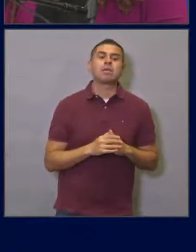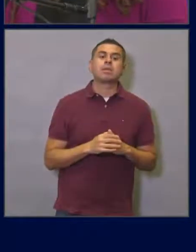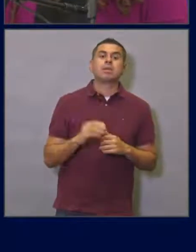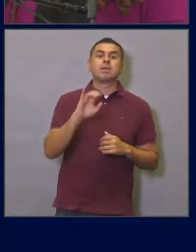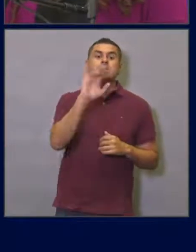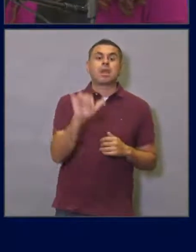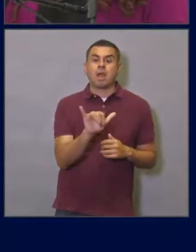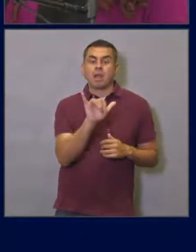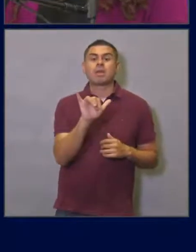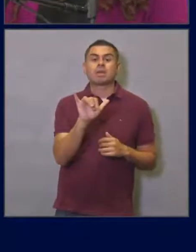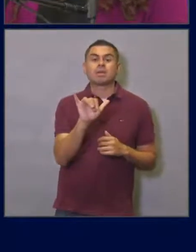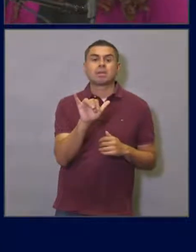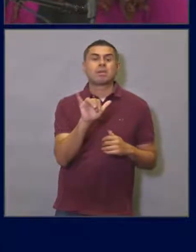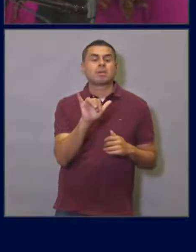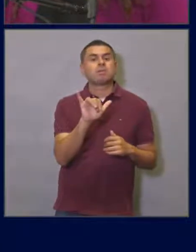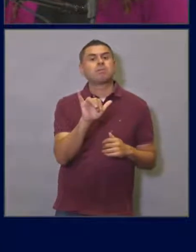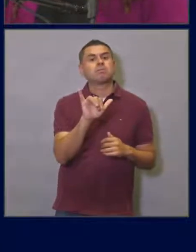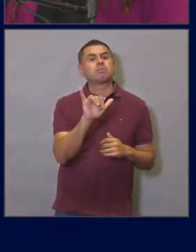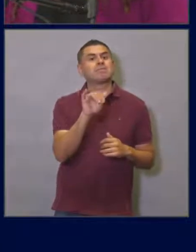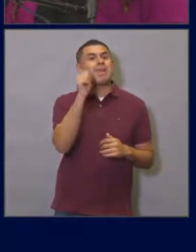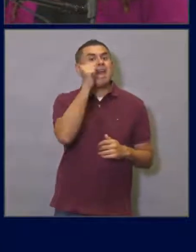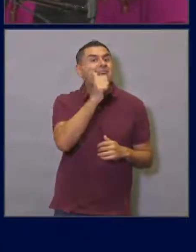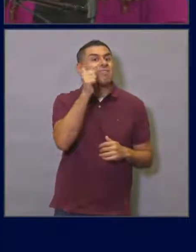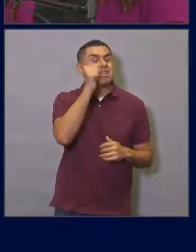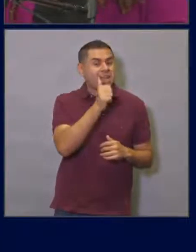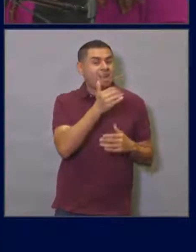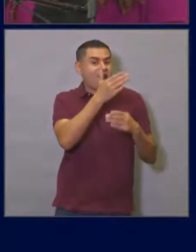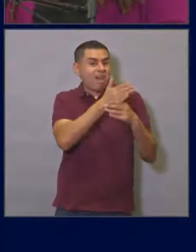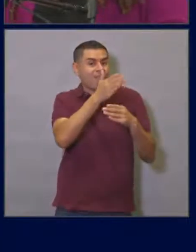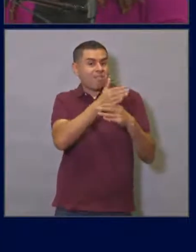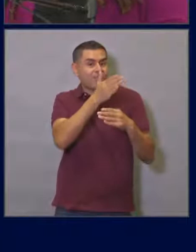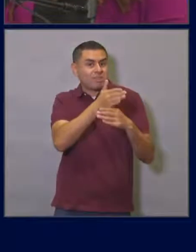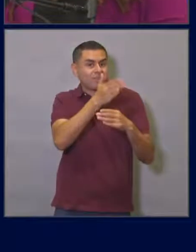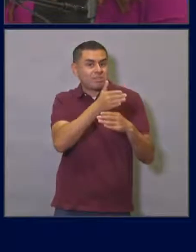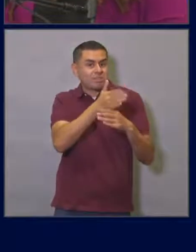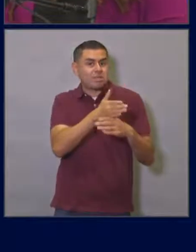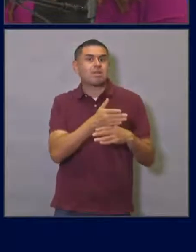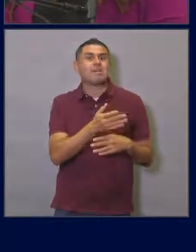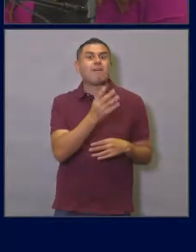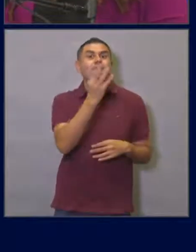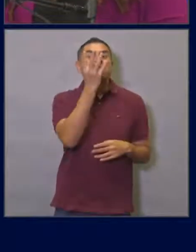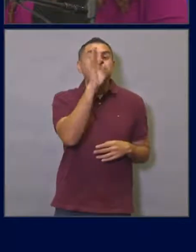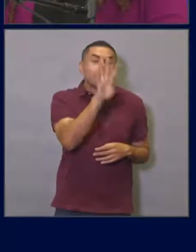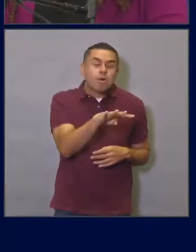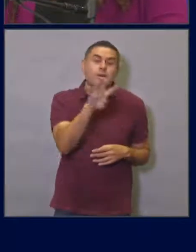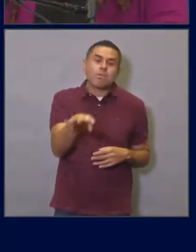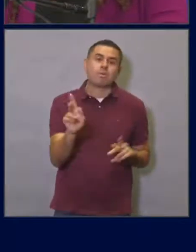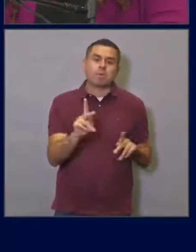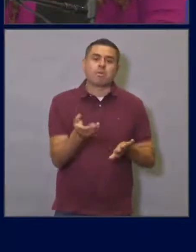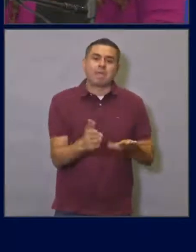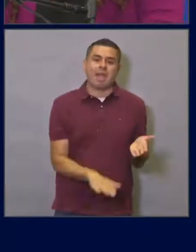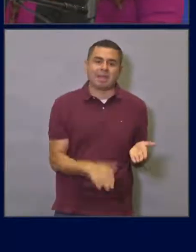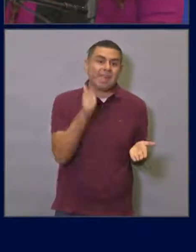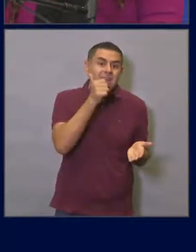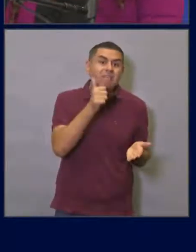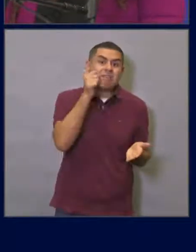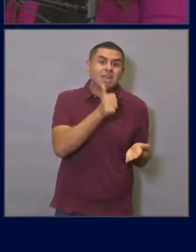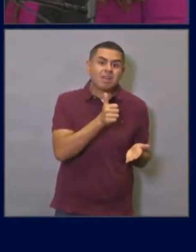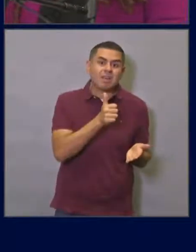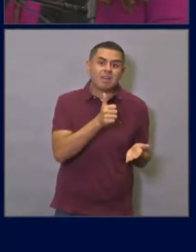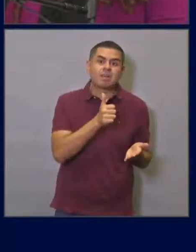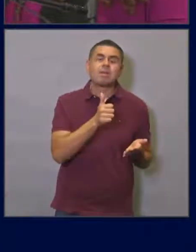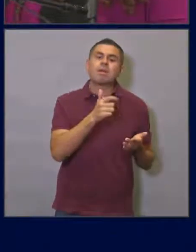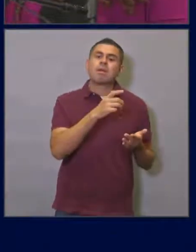el promedio de fallecimientos diarios de 44 al día, ha disminuido de forma